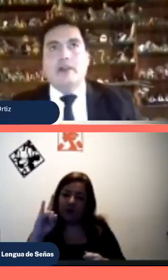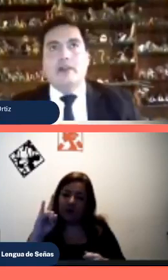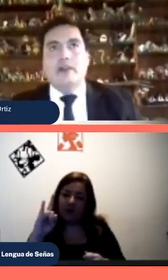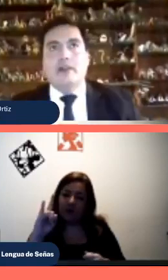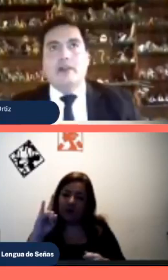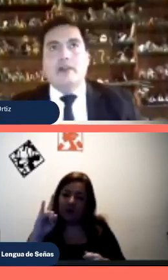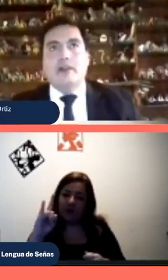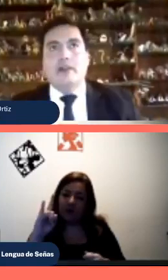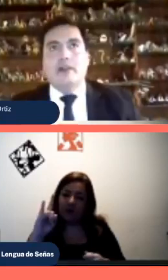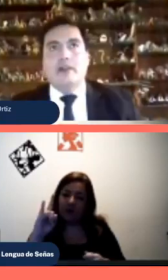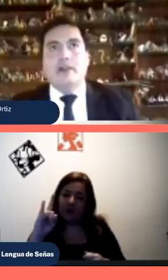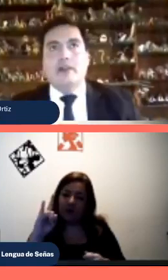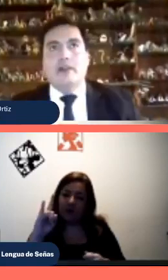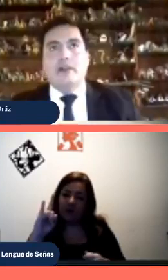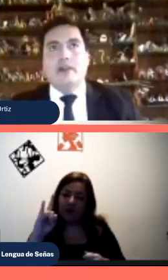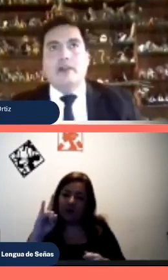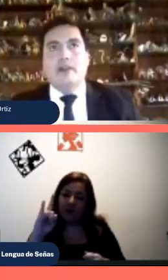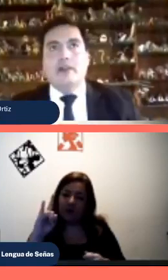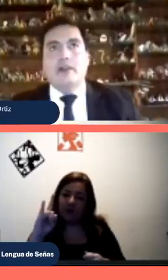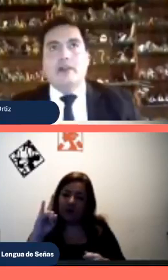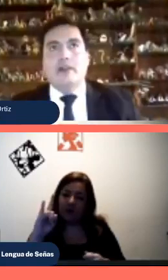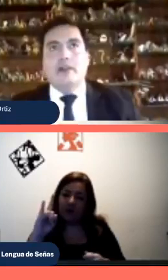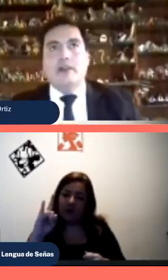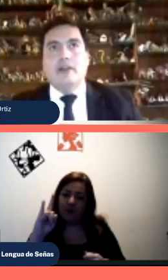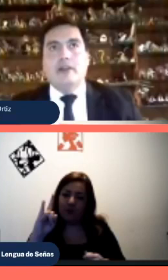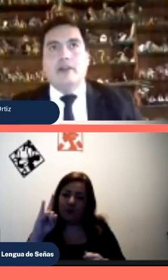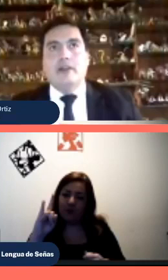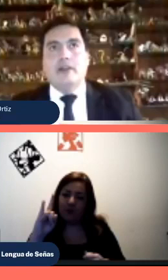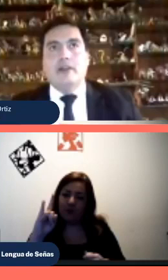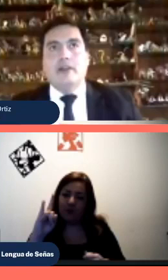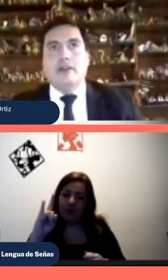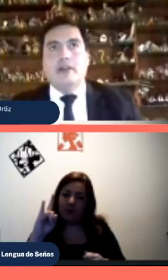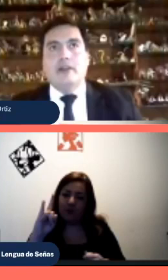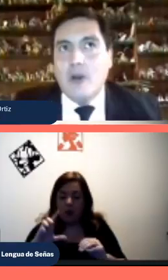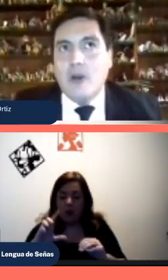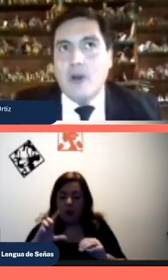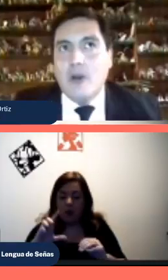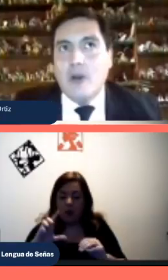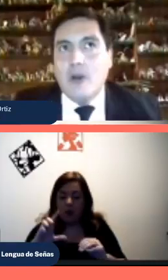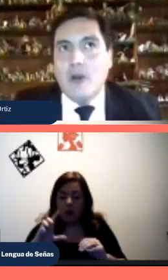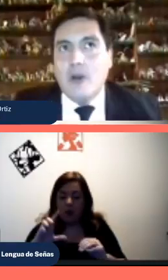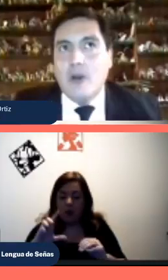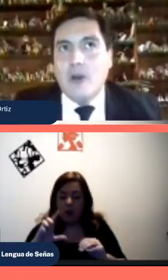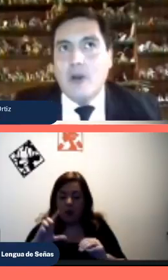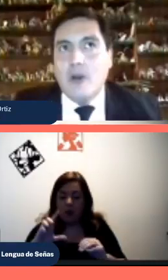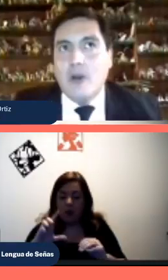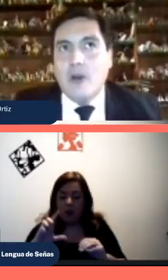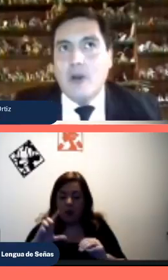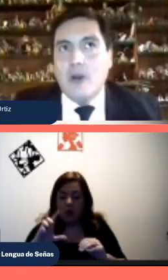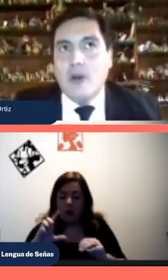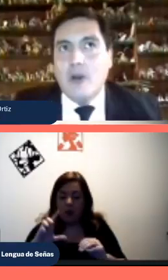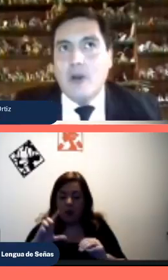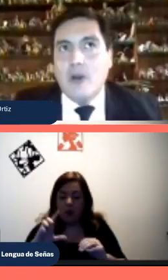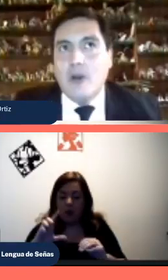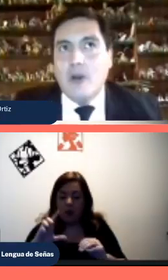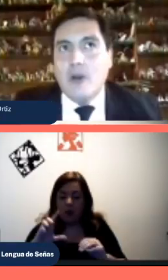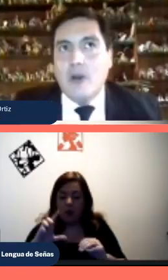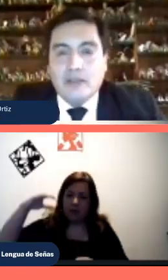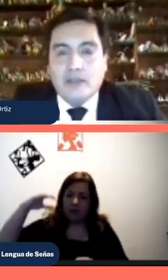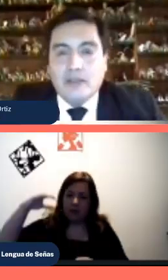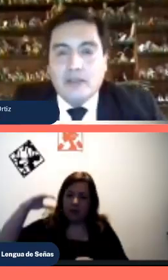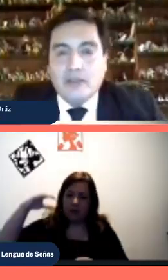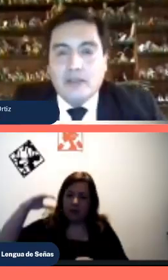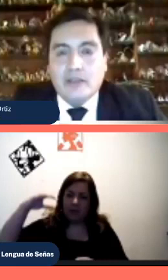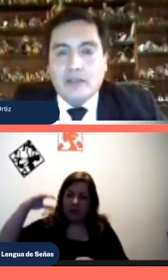Caicalfilus es el mosasaurio más grande que se ha descubierto hasta ahora en la Antártida, y medía unos 10